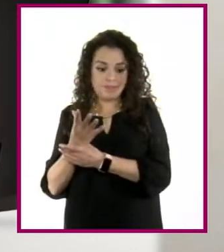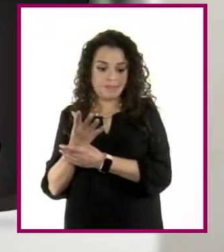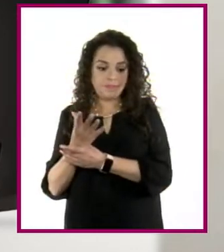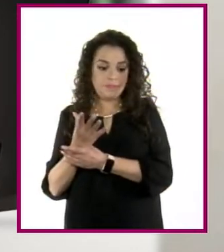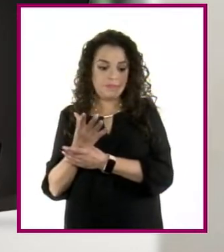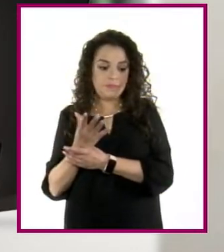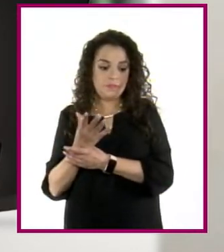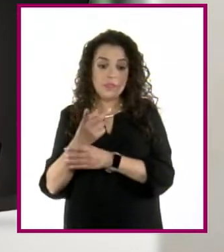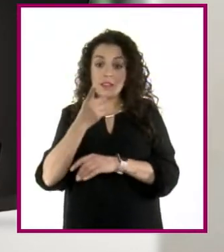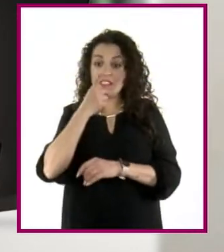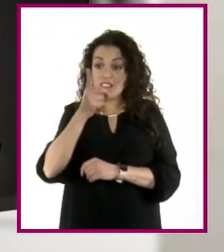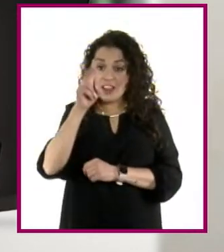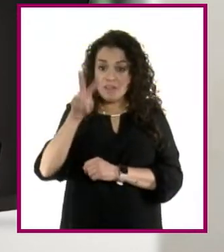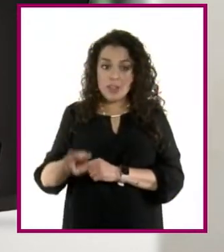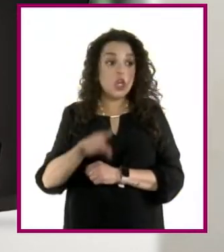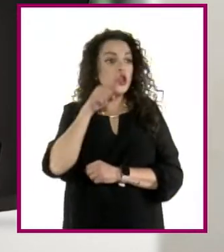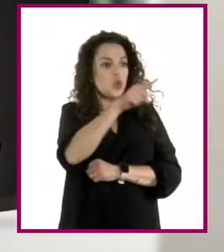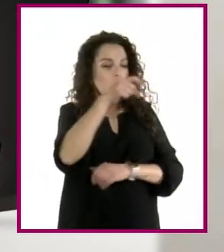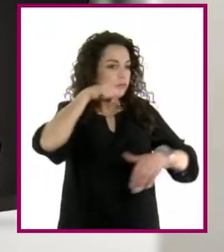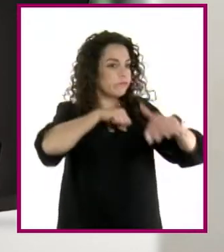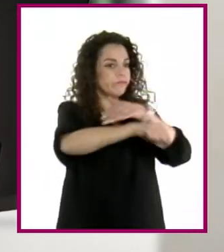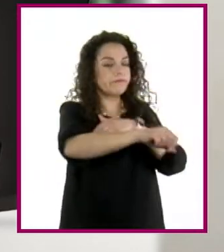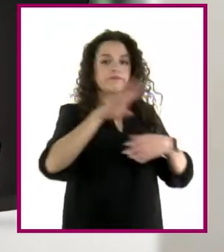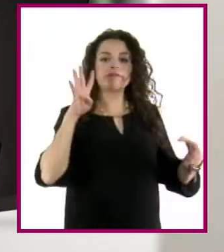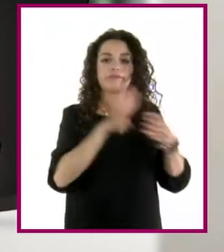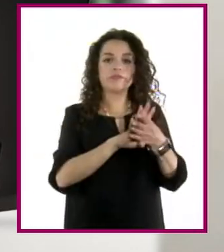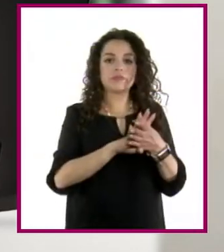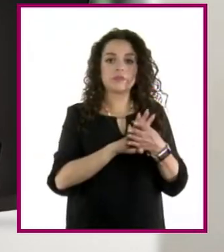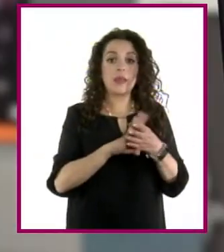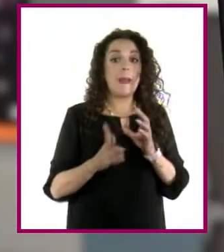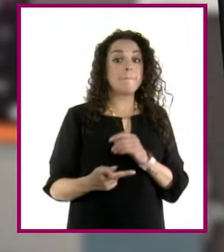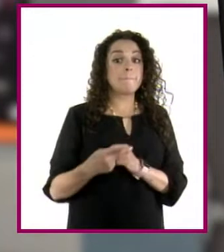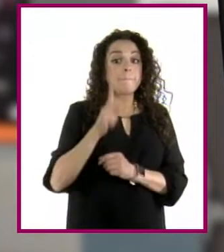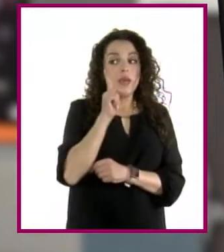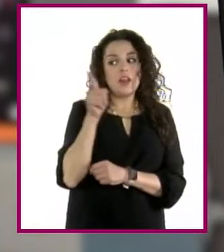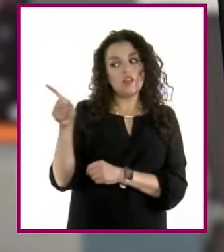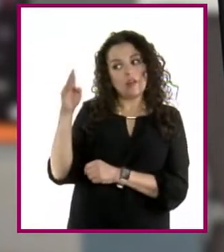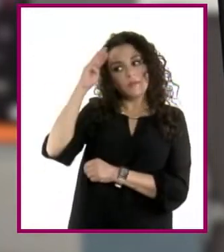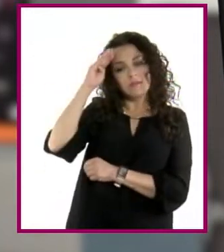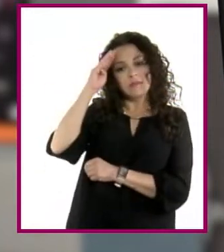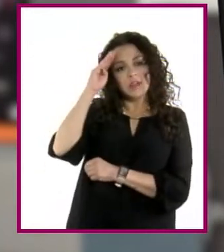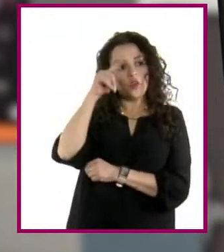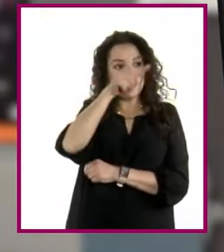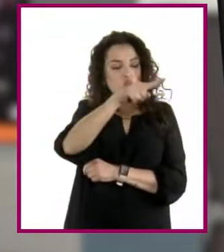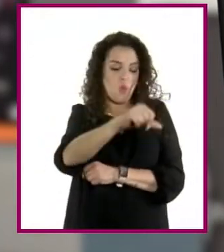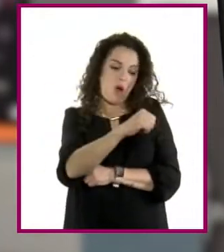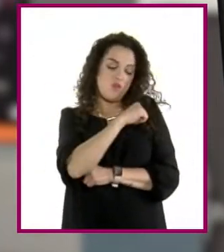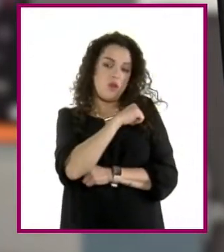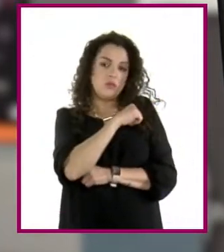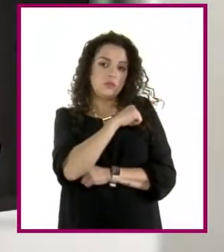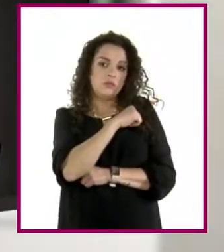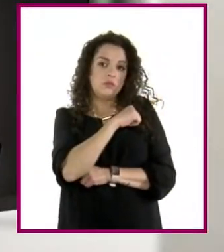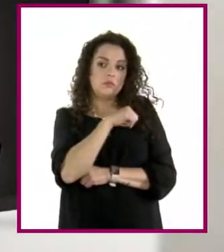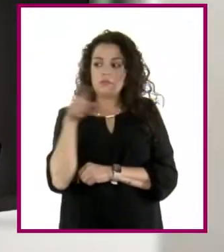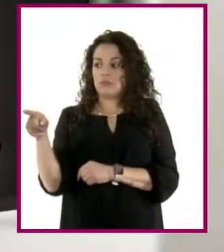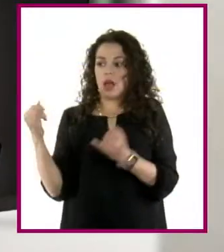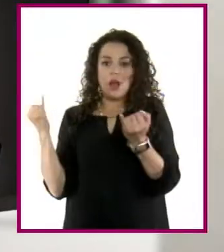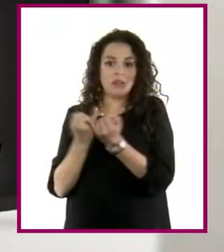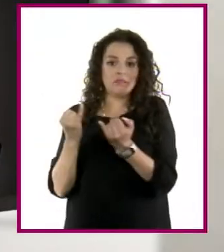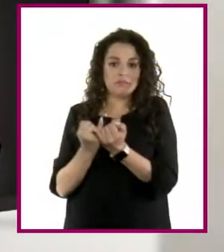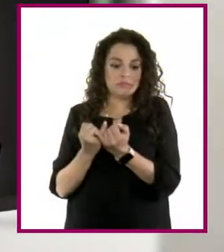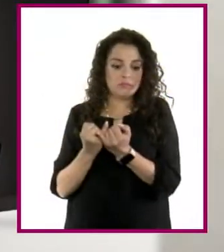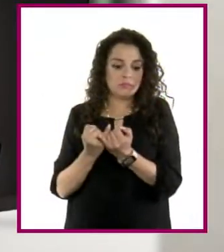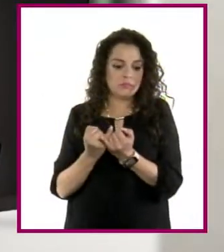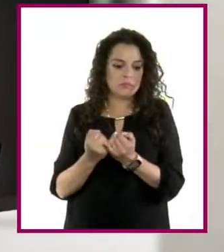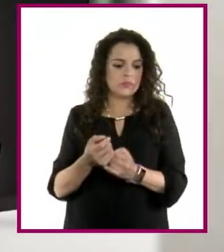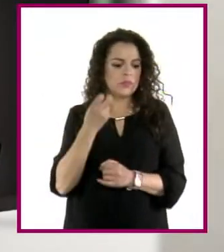Si confiesa, tú te vas a la cárcel. Pero ella piensa que tú eres egoísta, como ella. Así que, ¿por qué